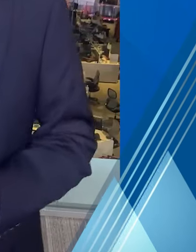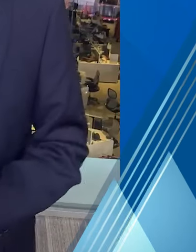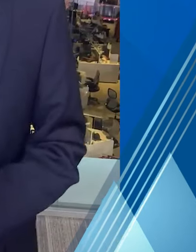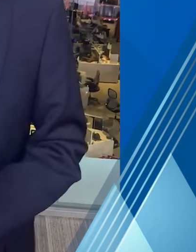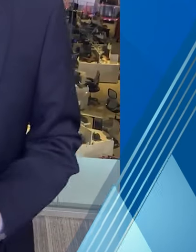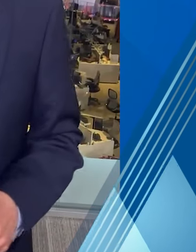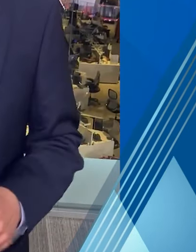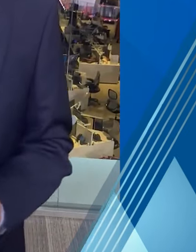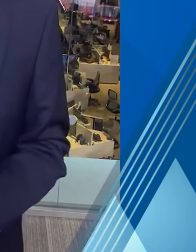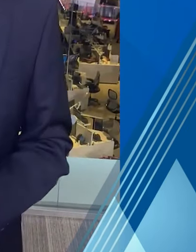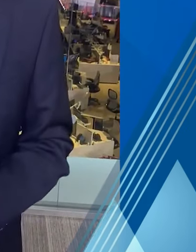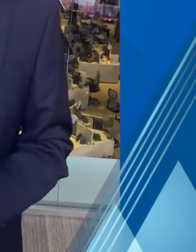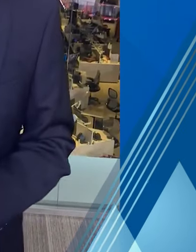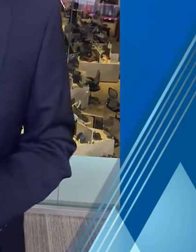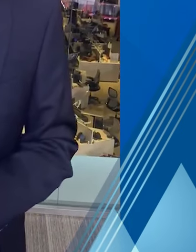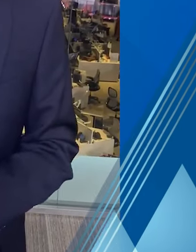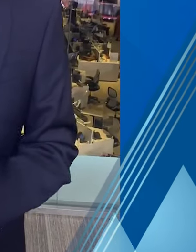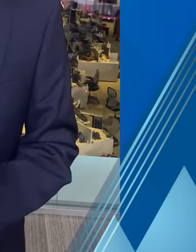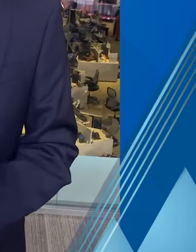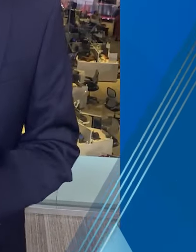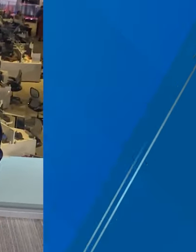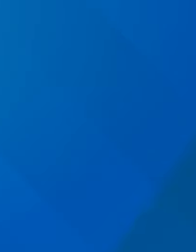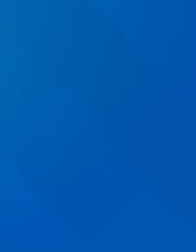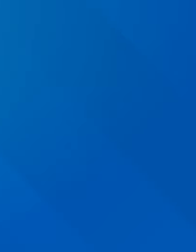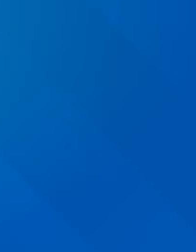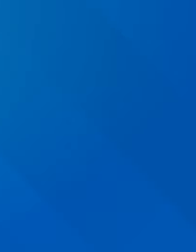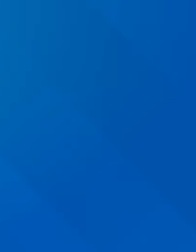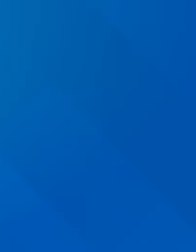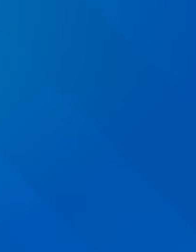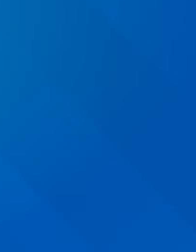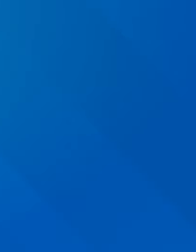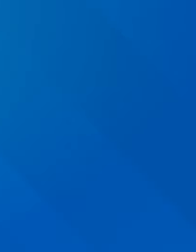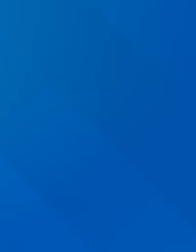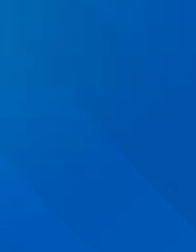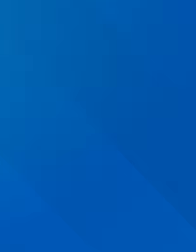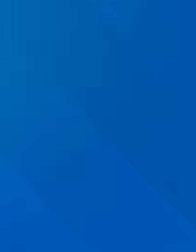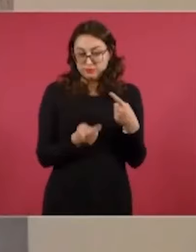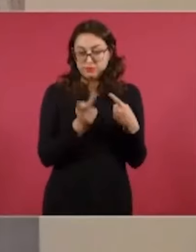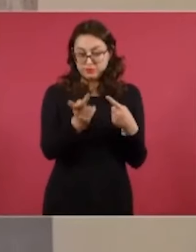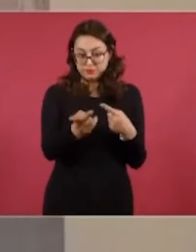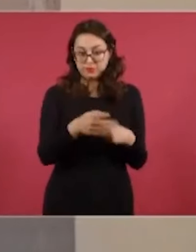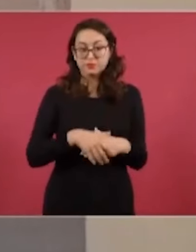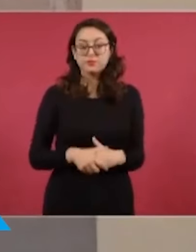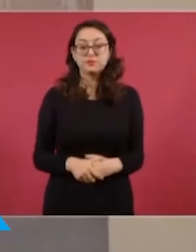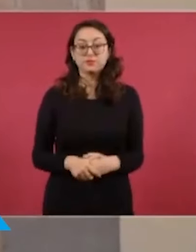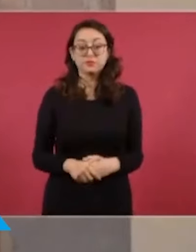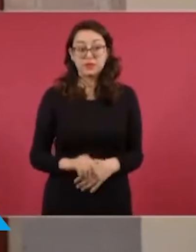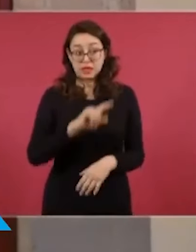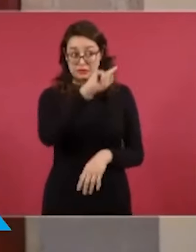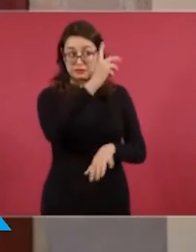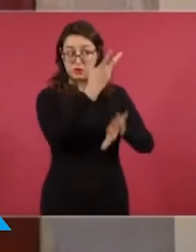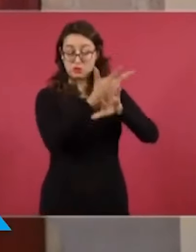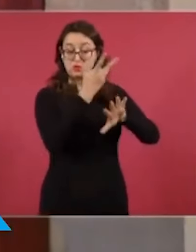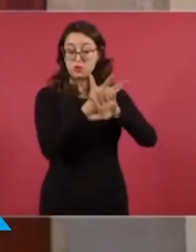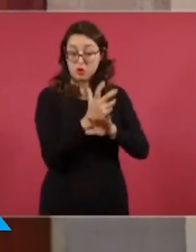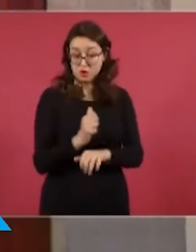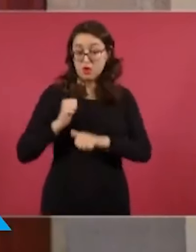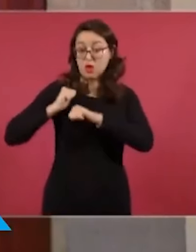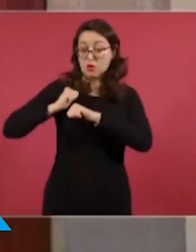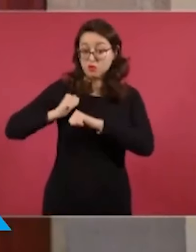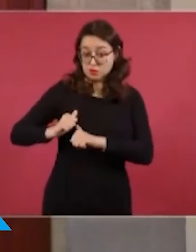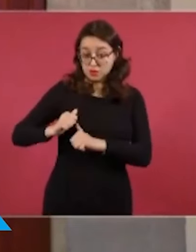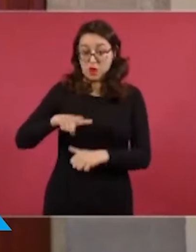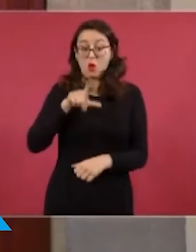El periodista Jorge Ramos Ábalos de Univisión aseguró que el presidente Andrés Manuel López Obrador hizo algo muy peligroso al exponer el